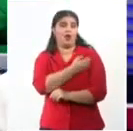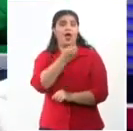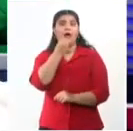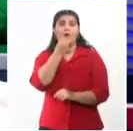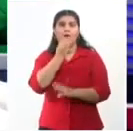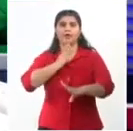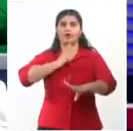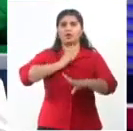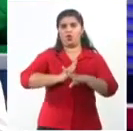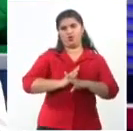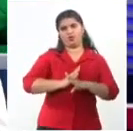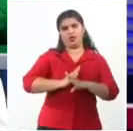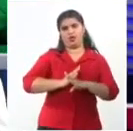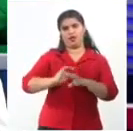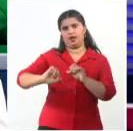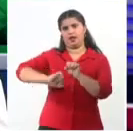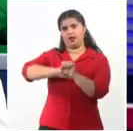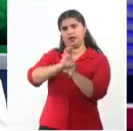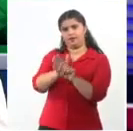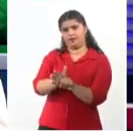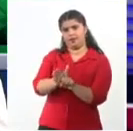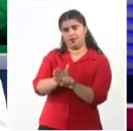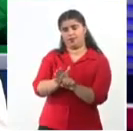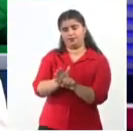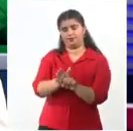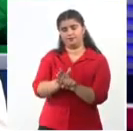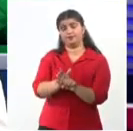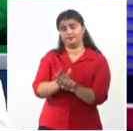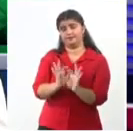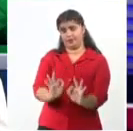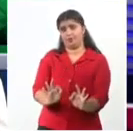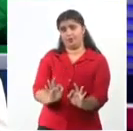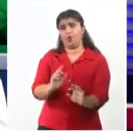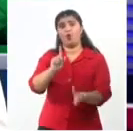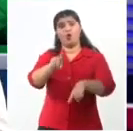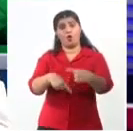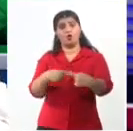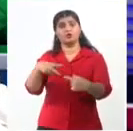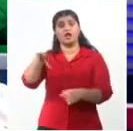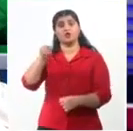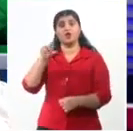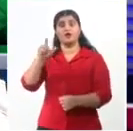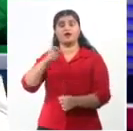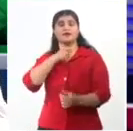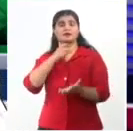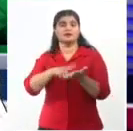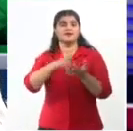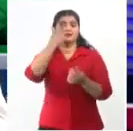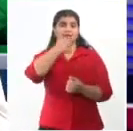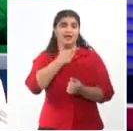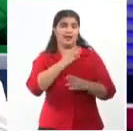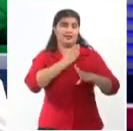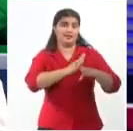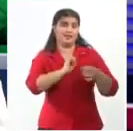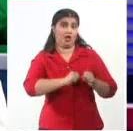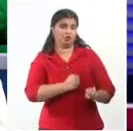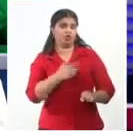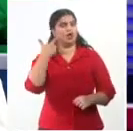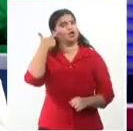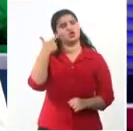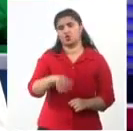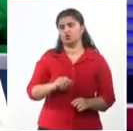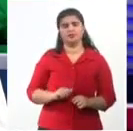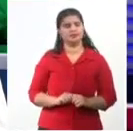son efectivas con esta variante. Eso son controvertidas